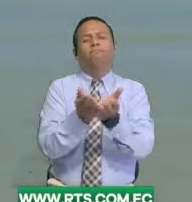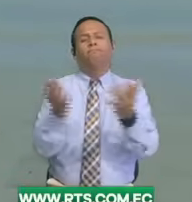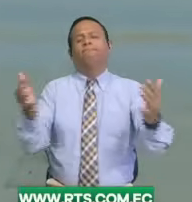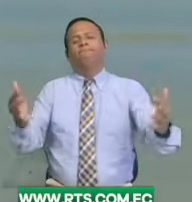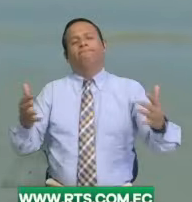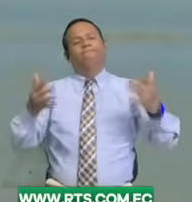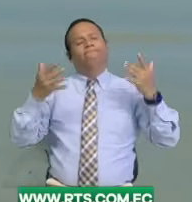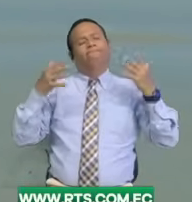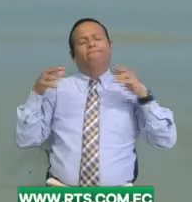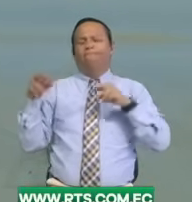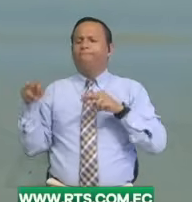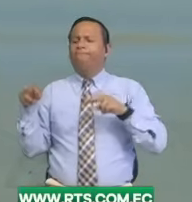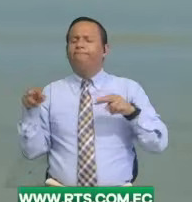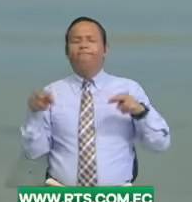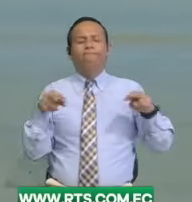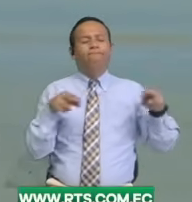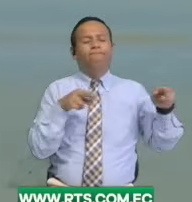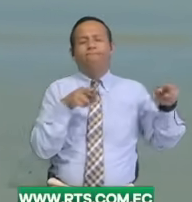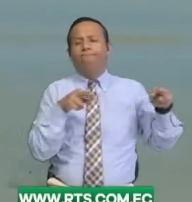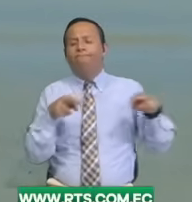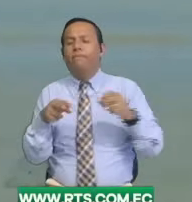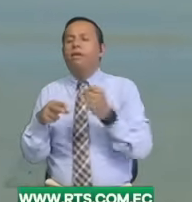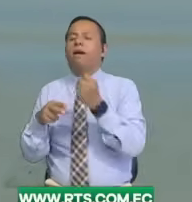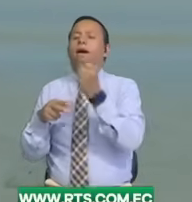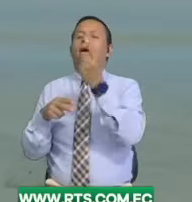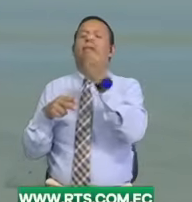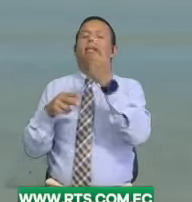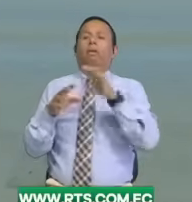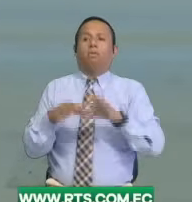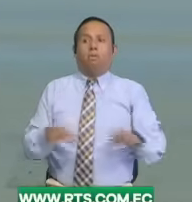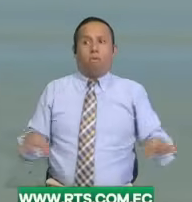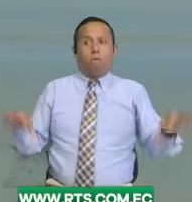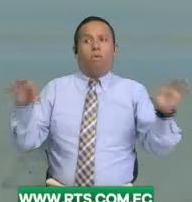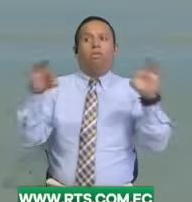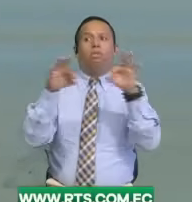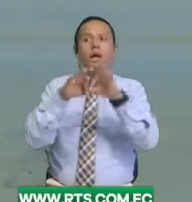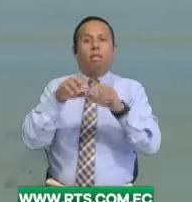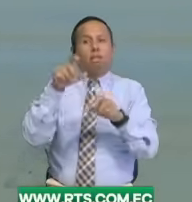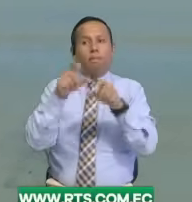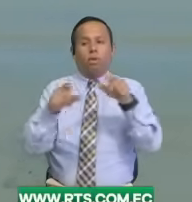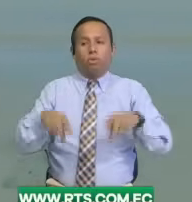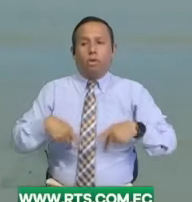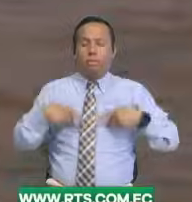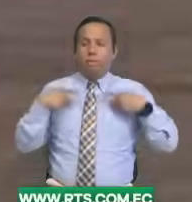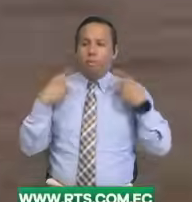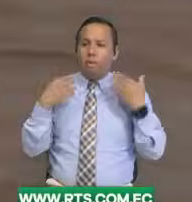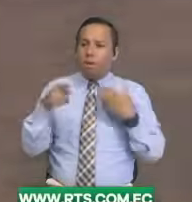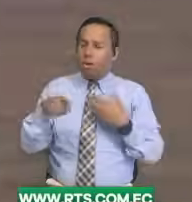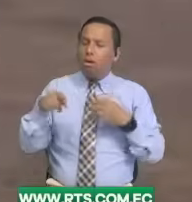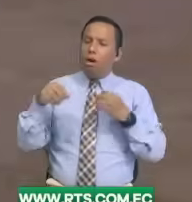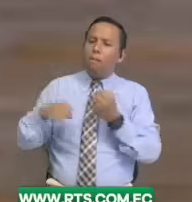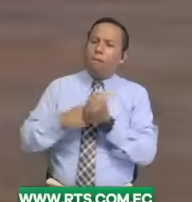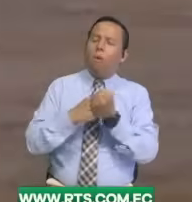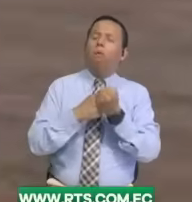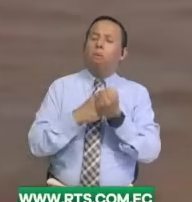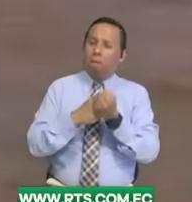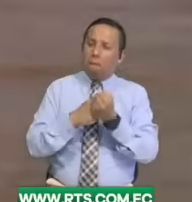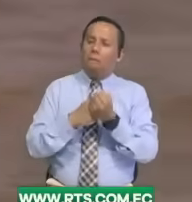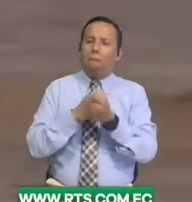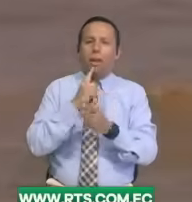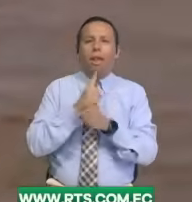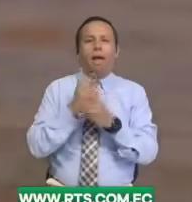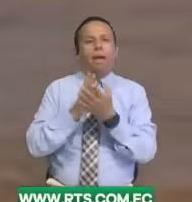majestuosidad de su caudal y entender por qué es vital para quienes vivimos en Guayaquil, informó Maite